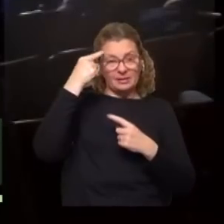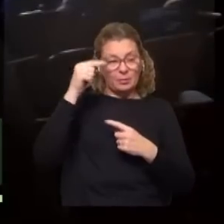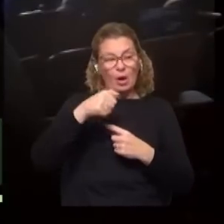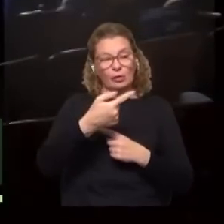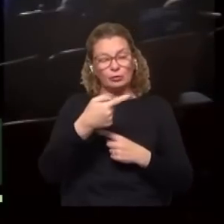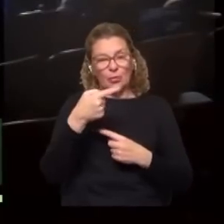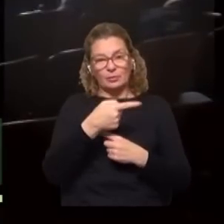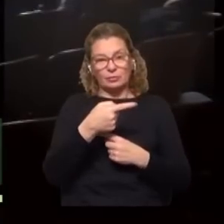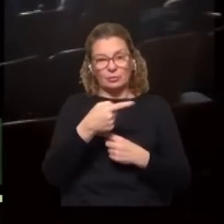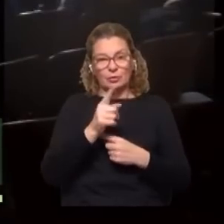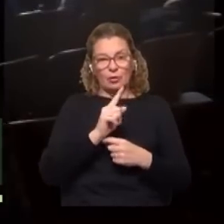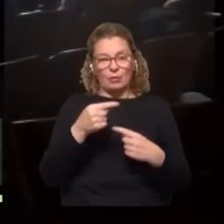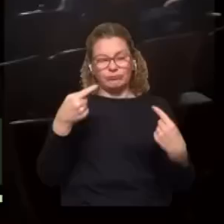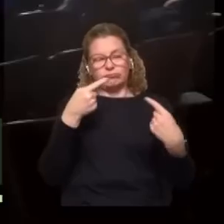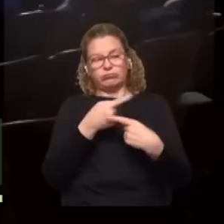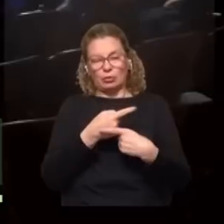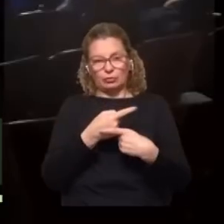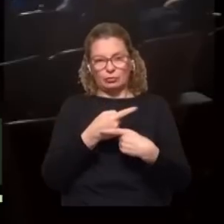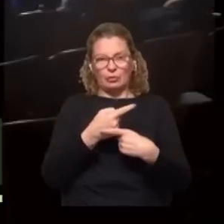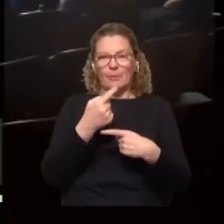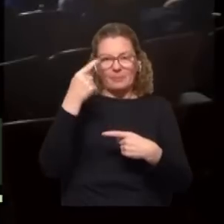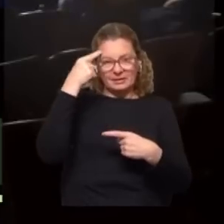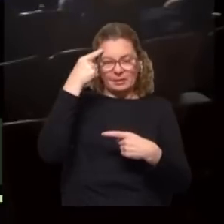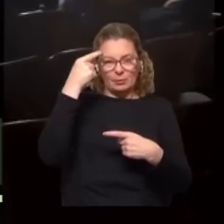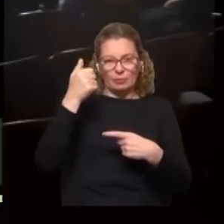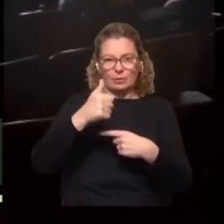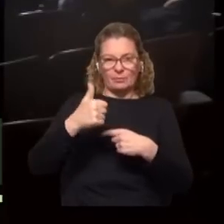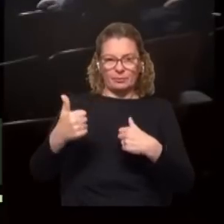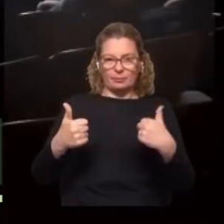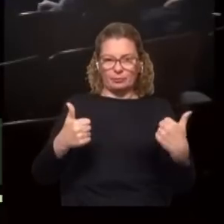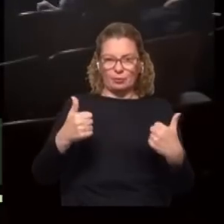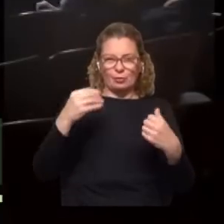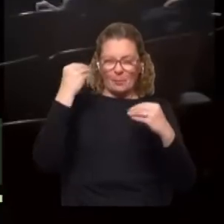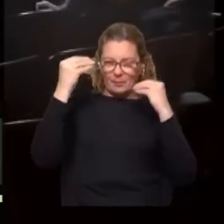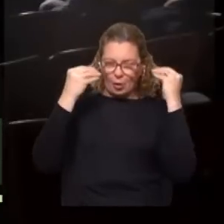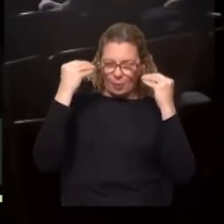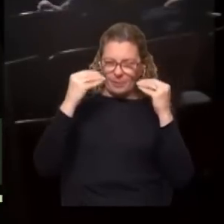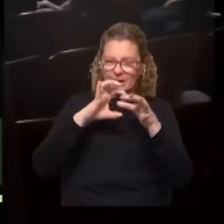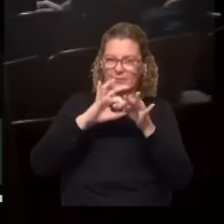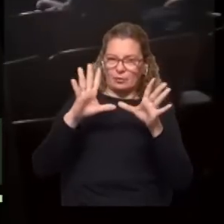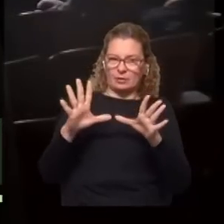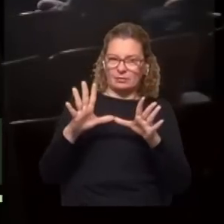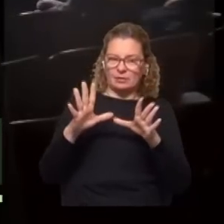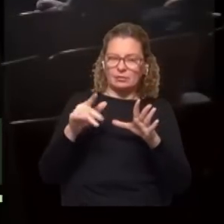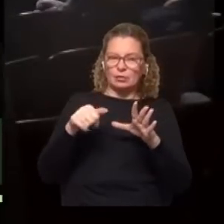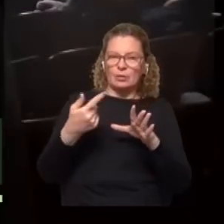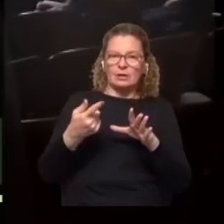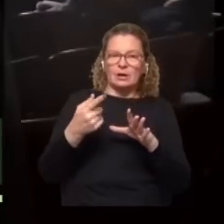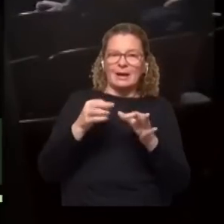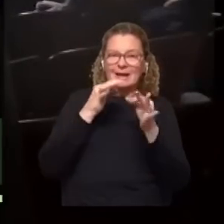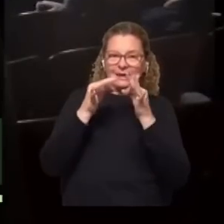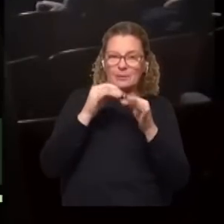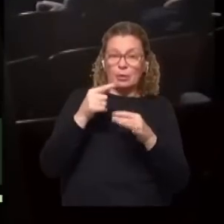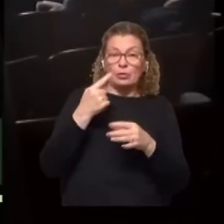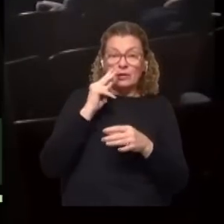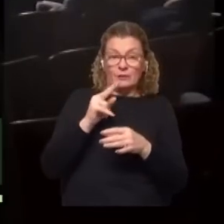otro como alguien ilegítimo es el problema cuando la polarización es preocupante para la democracia sin ir nosotros casos donde vemos